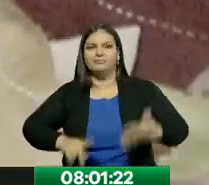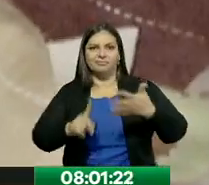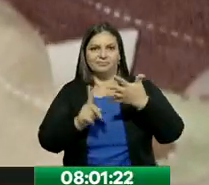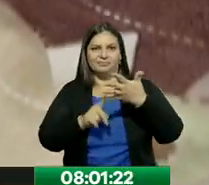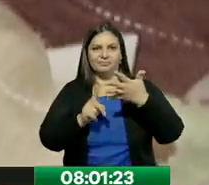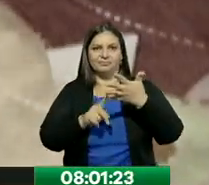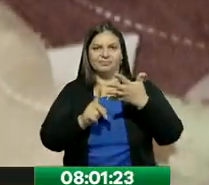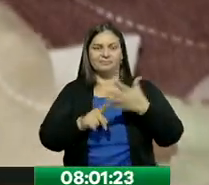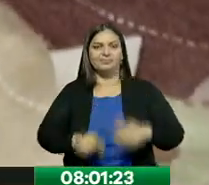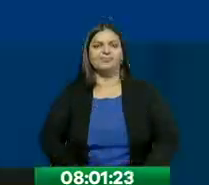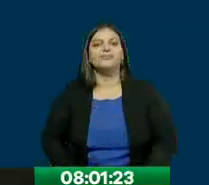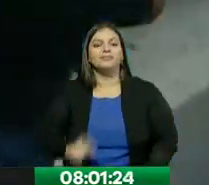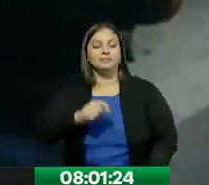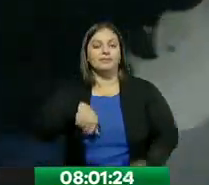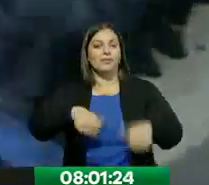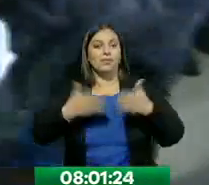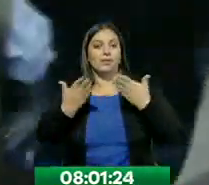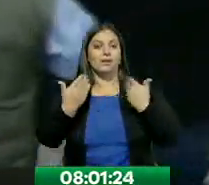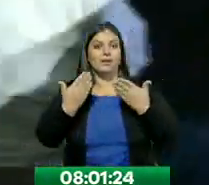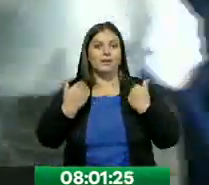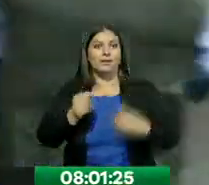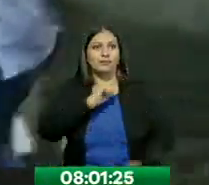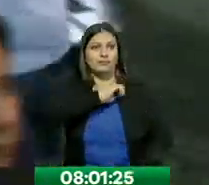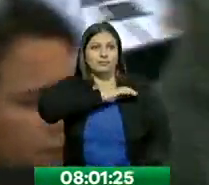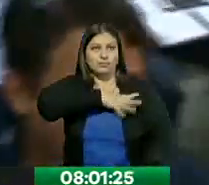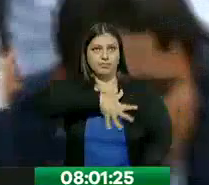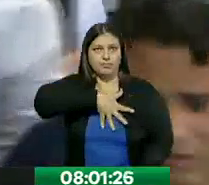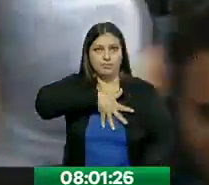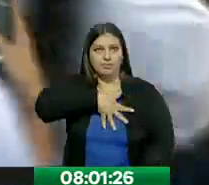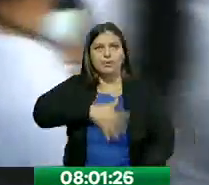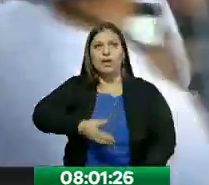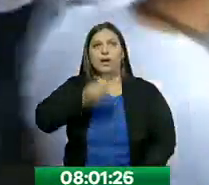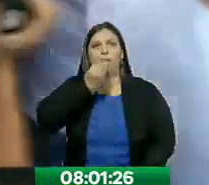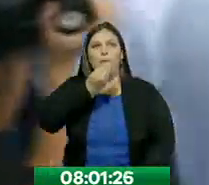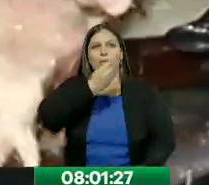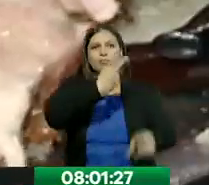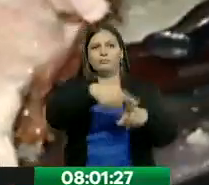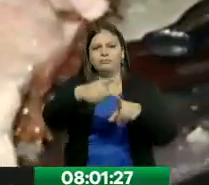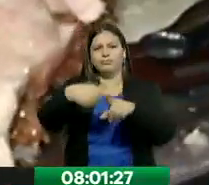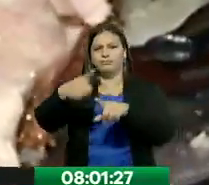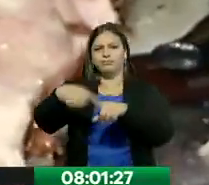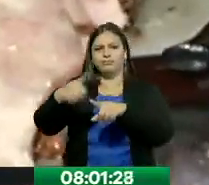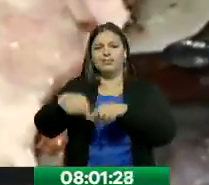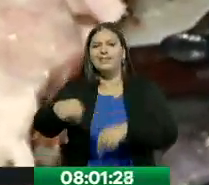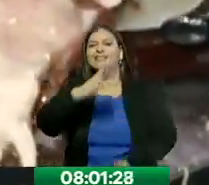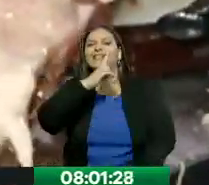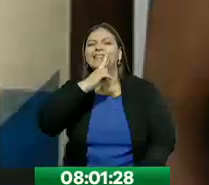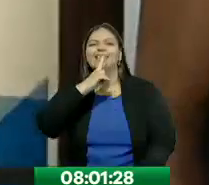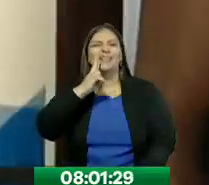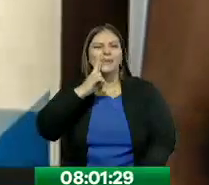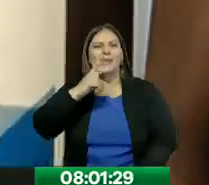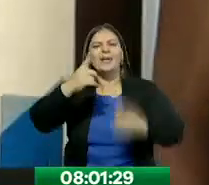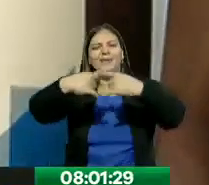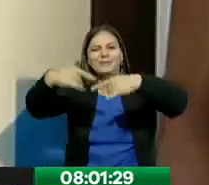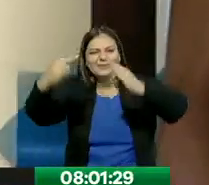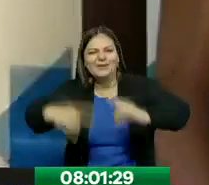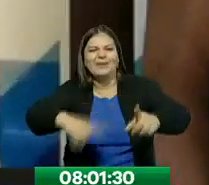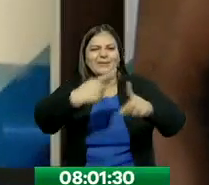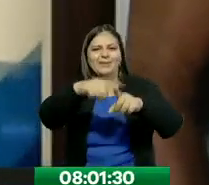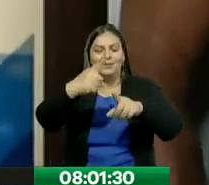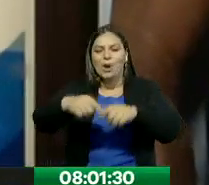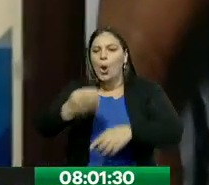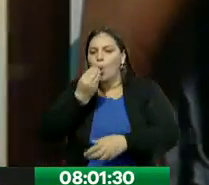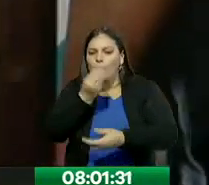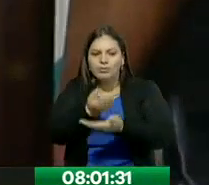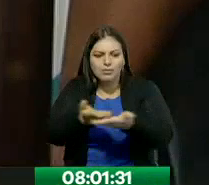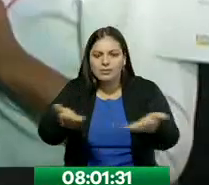Feria Gastronómica Raíces 2018 de Guayaquil es mi destino, premió a los ganadores de las huecas tradicionales. El evento